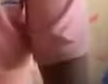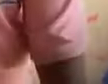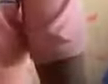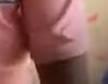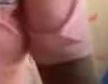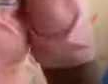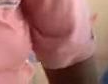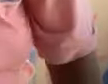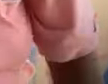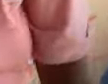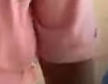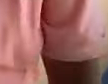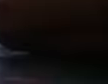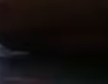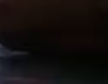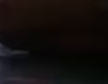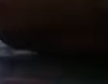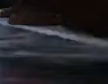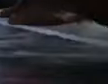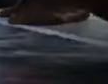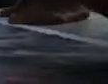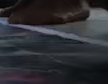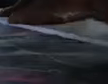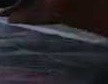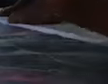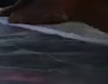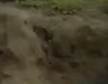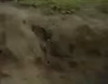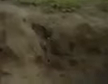19.380 afiliados, equivalente al 12% de los